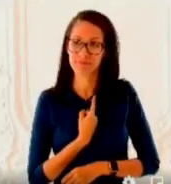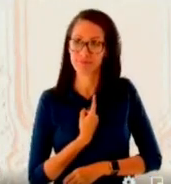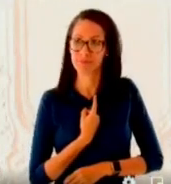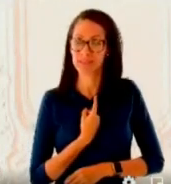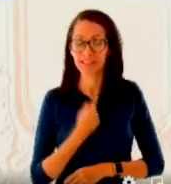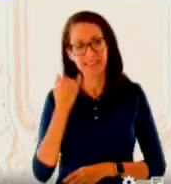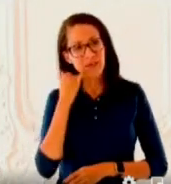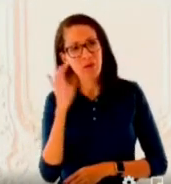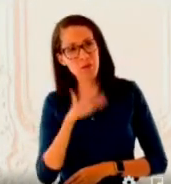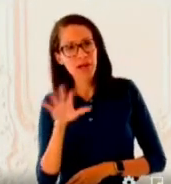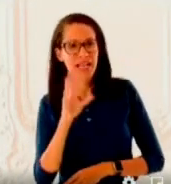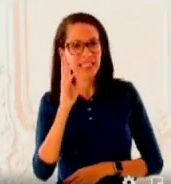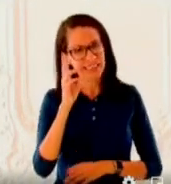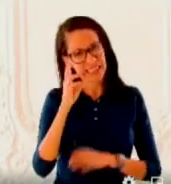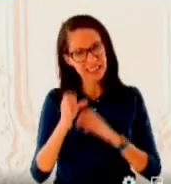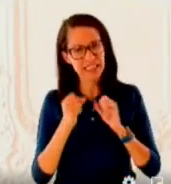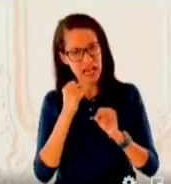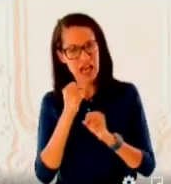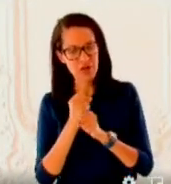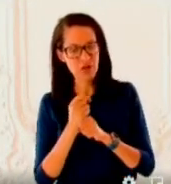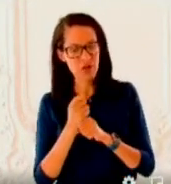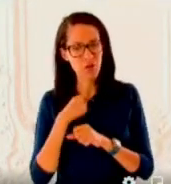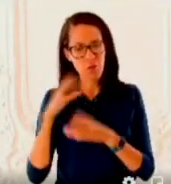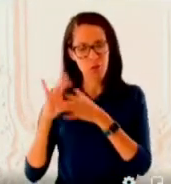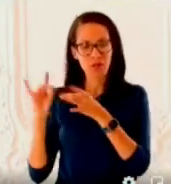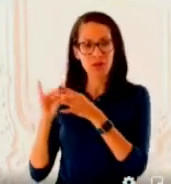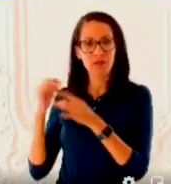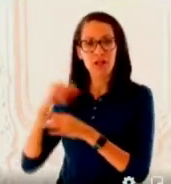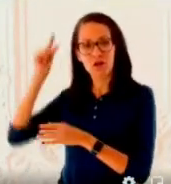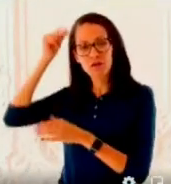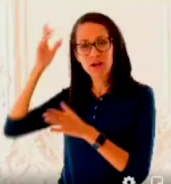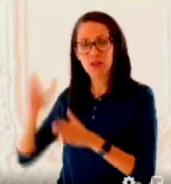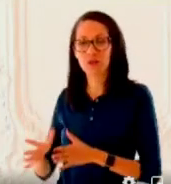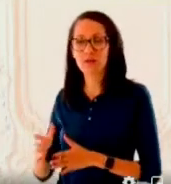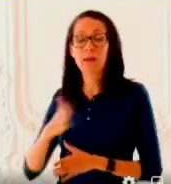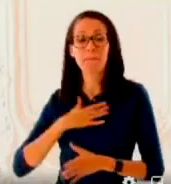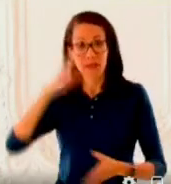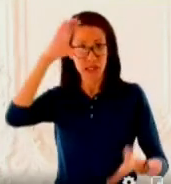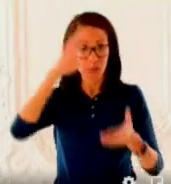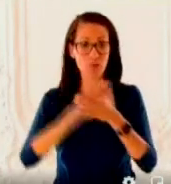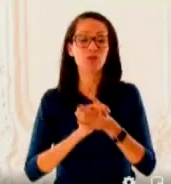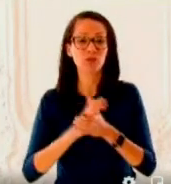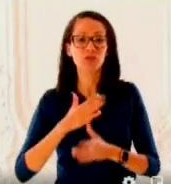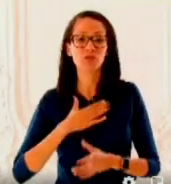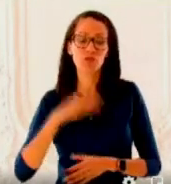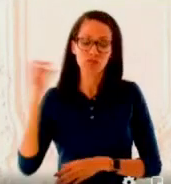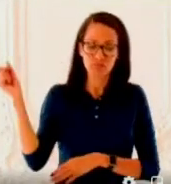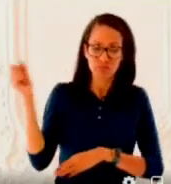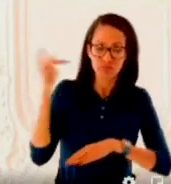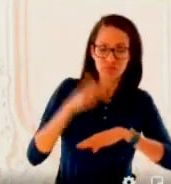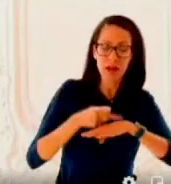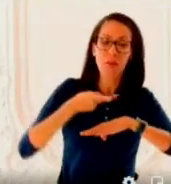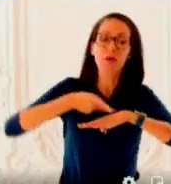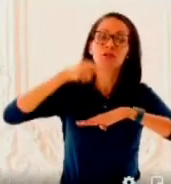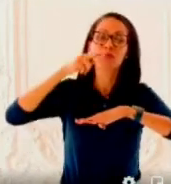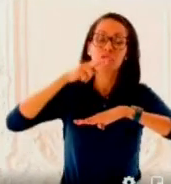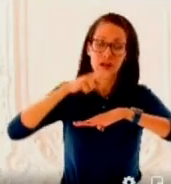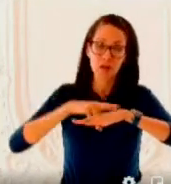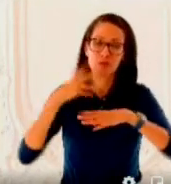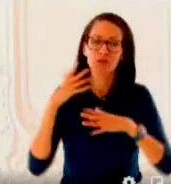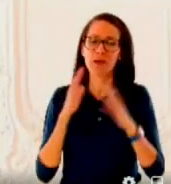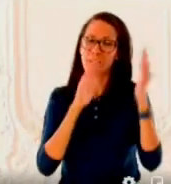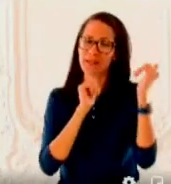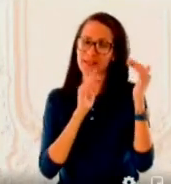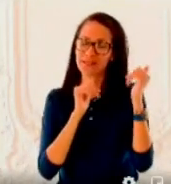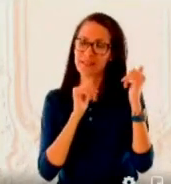6 años, como dijo nuestro gobernador, mi esposo y yo regresamos a Puerto Rico con mucha esperanza, apostamos a la